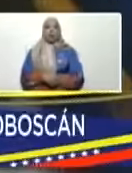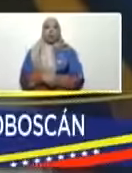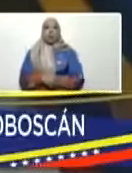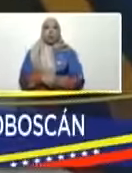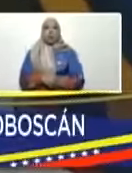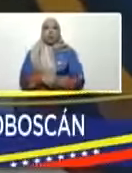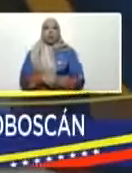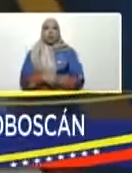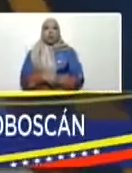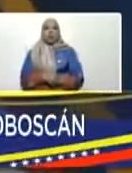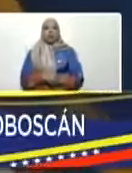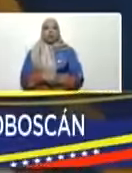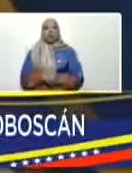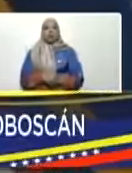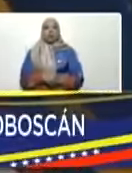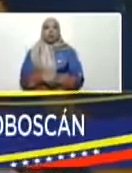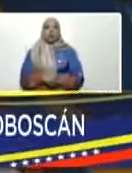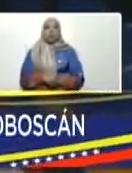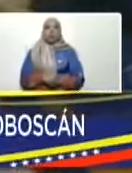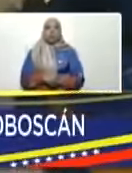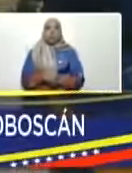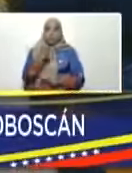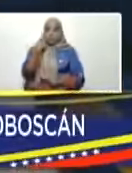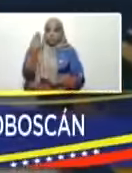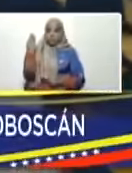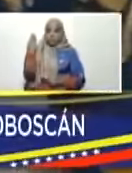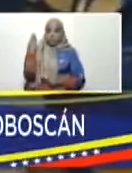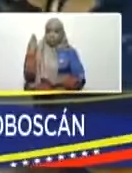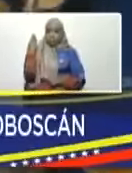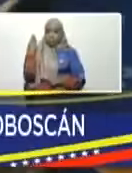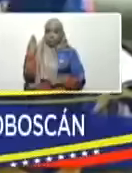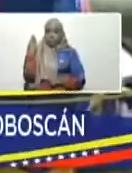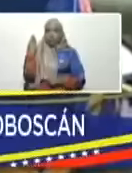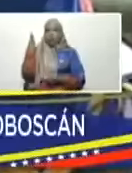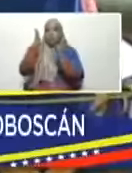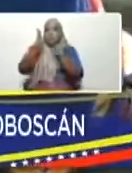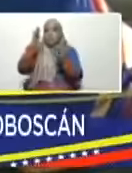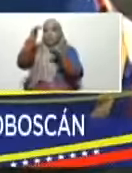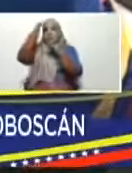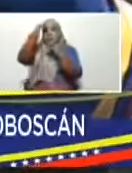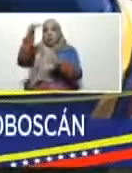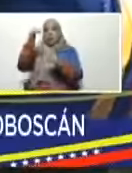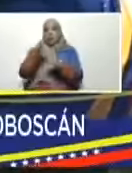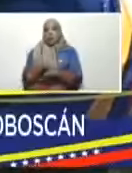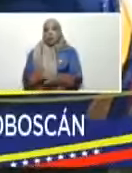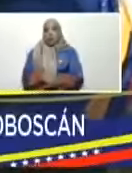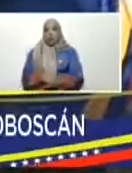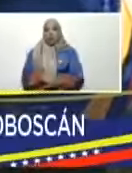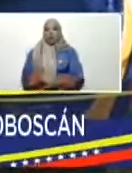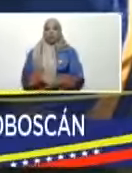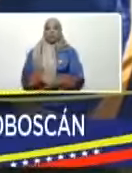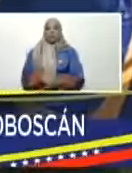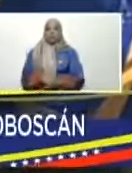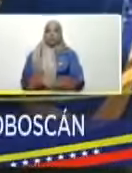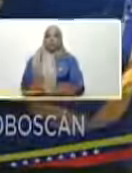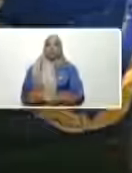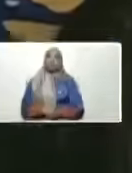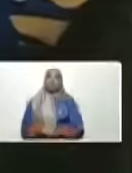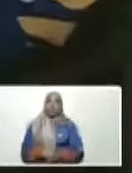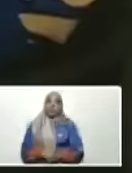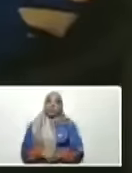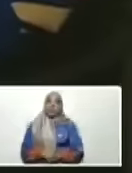Grande. No, así como lo tenía primero, hacia el terminal de embarque Bajo Grande, pero aquí tiene el